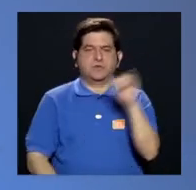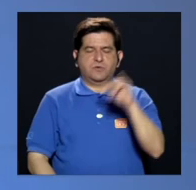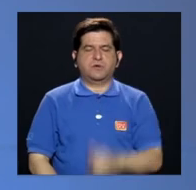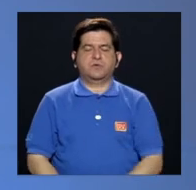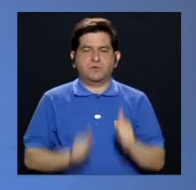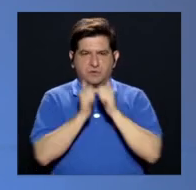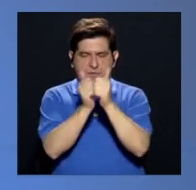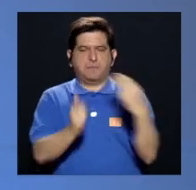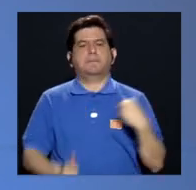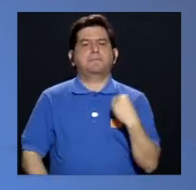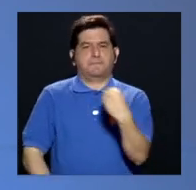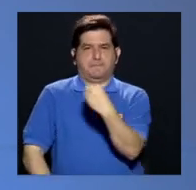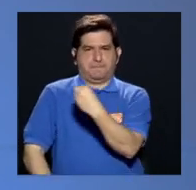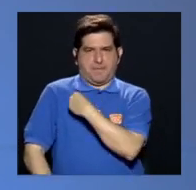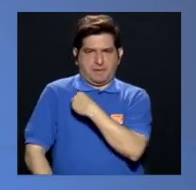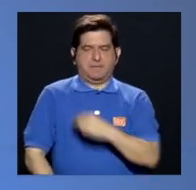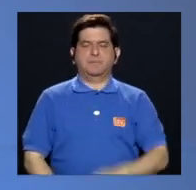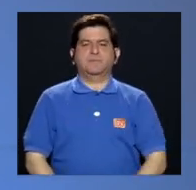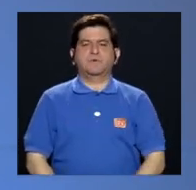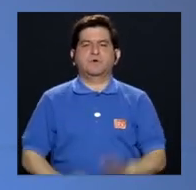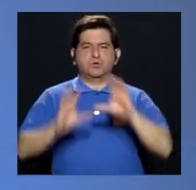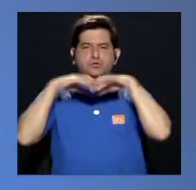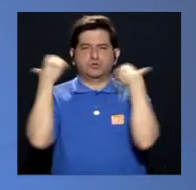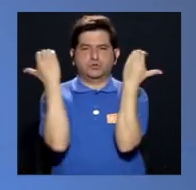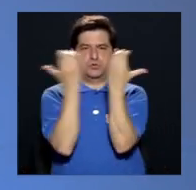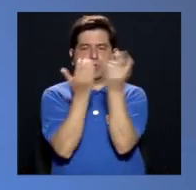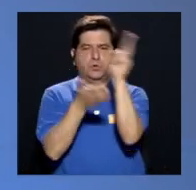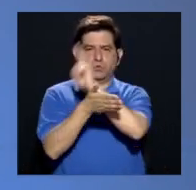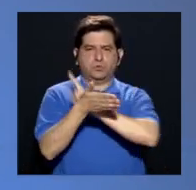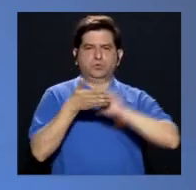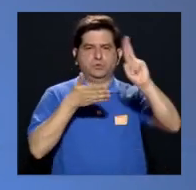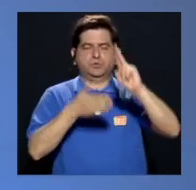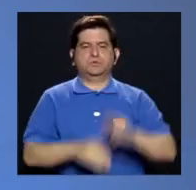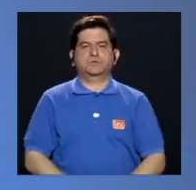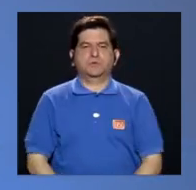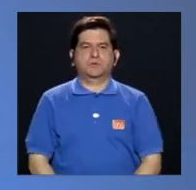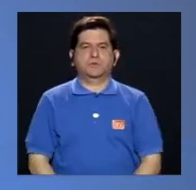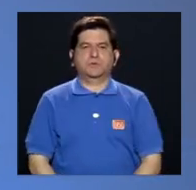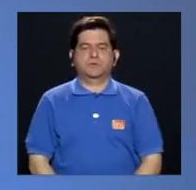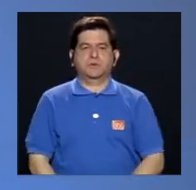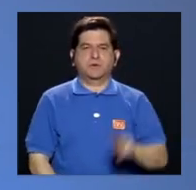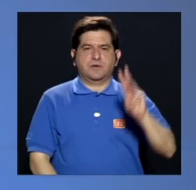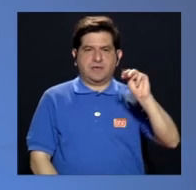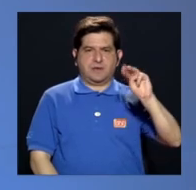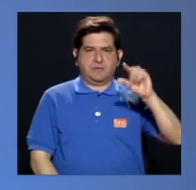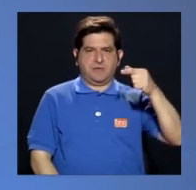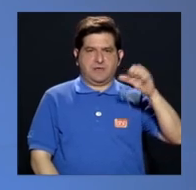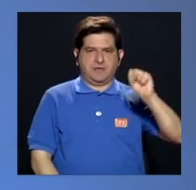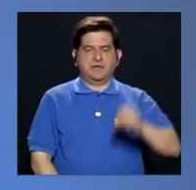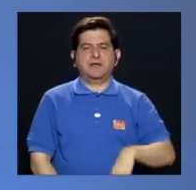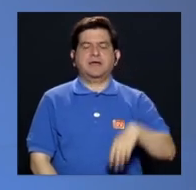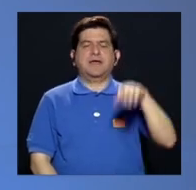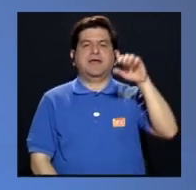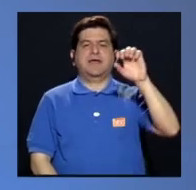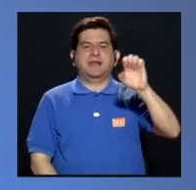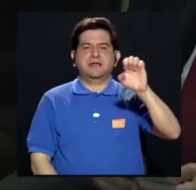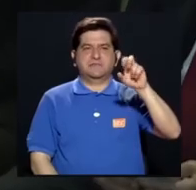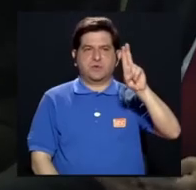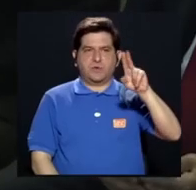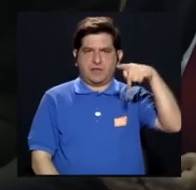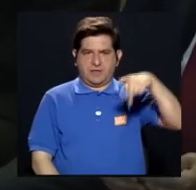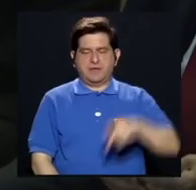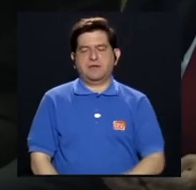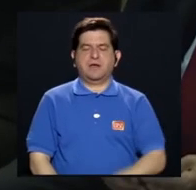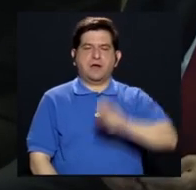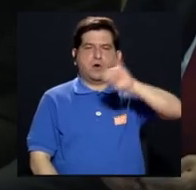y los señores, miembros también del Consejo Universitario. Se trata de del magíster Eliezer Ureña Prado, el